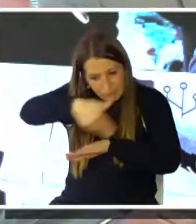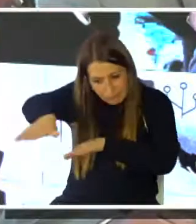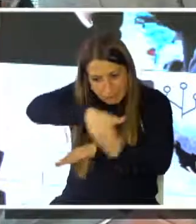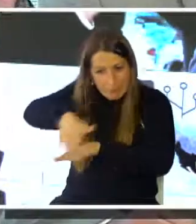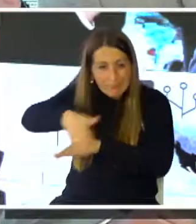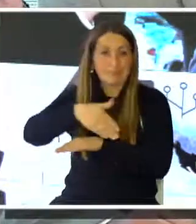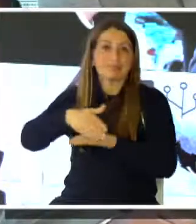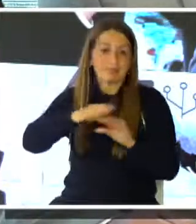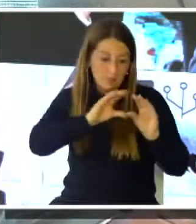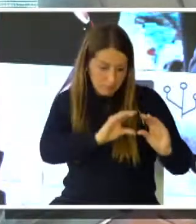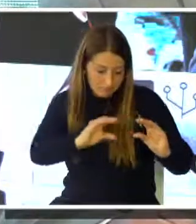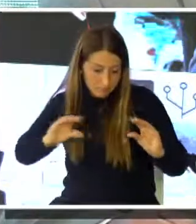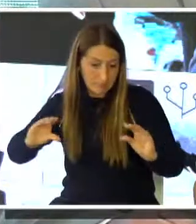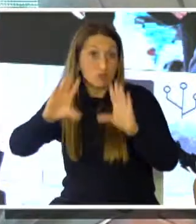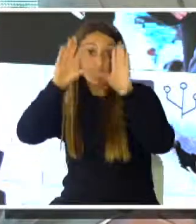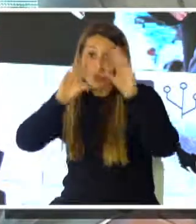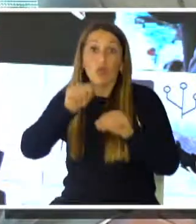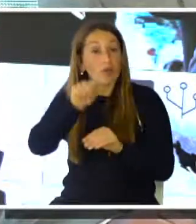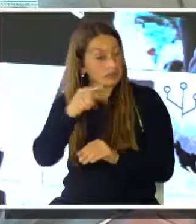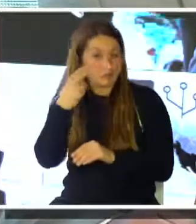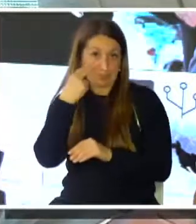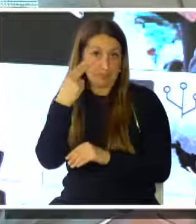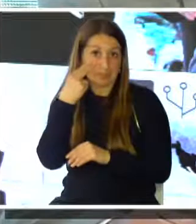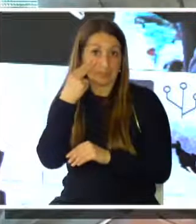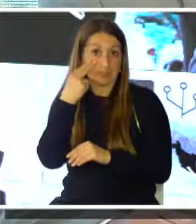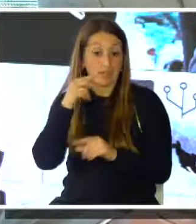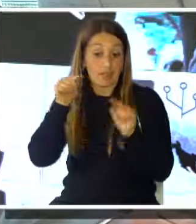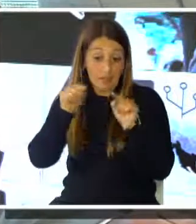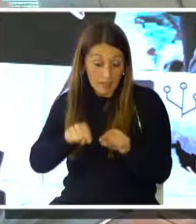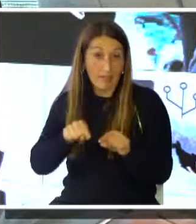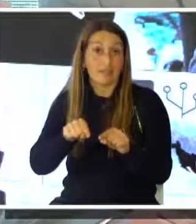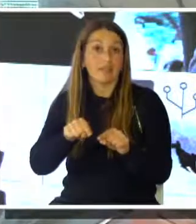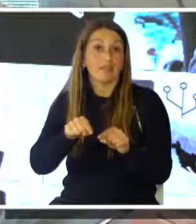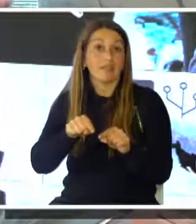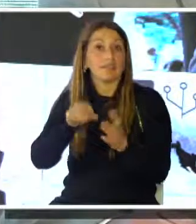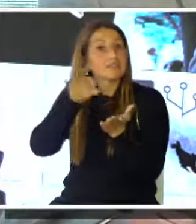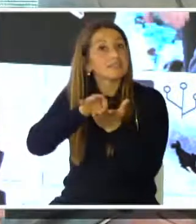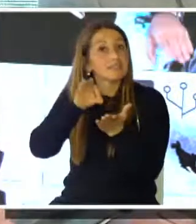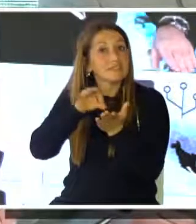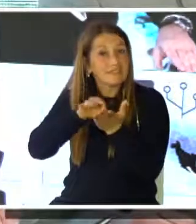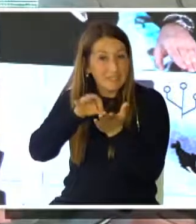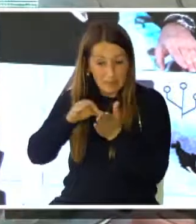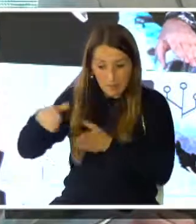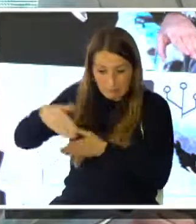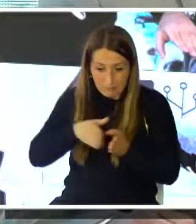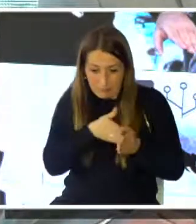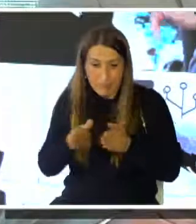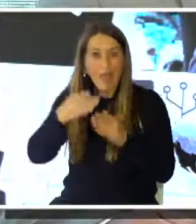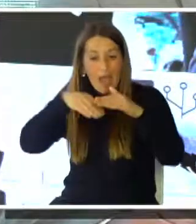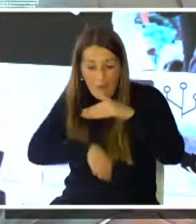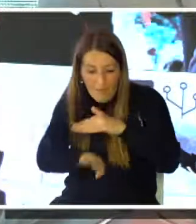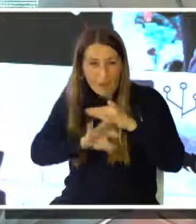serán adoquines todos esos son problemas de ahí todo el sistema pluvial por debajo de la ciudad